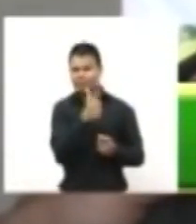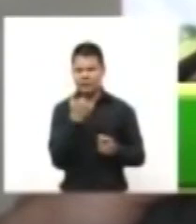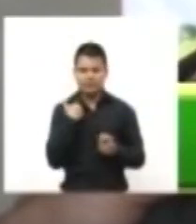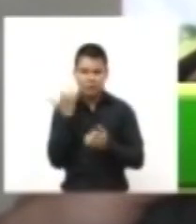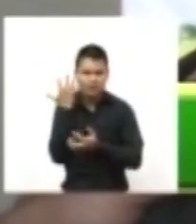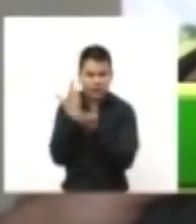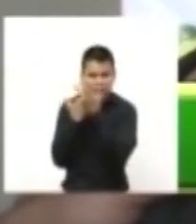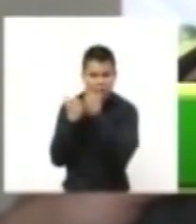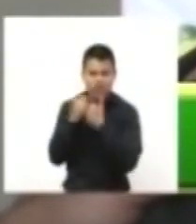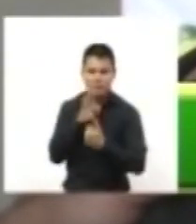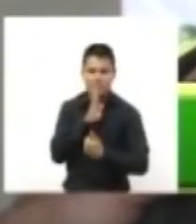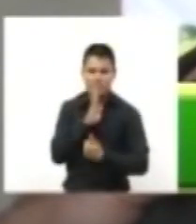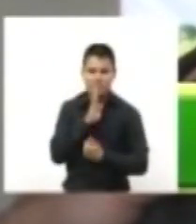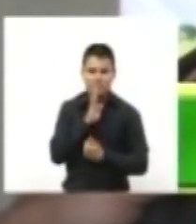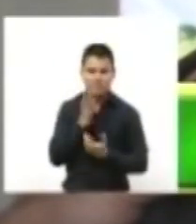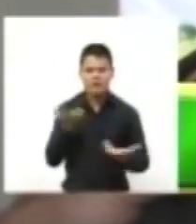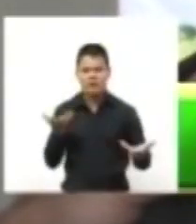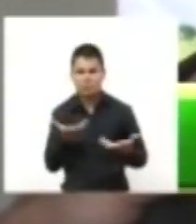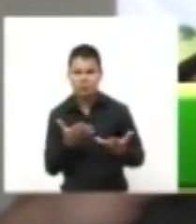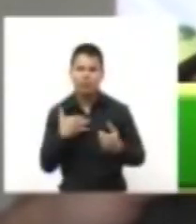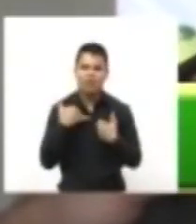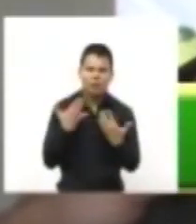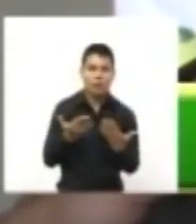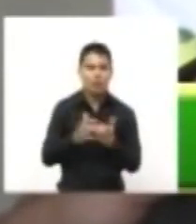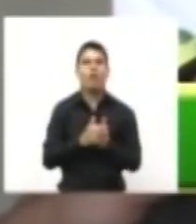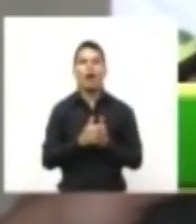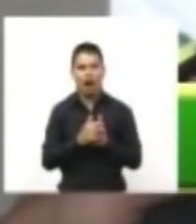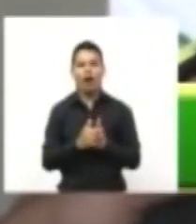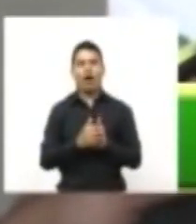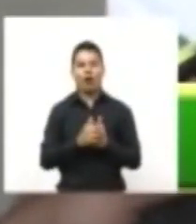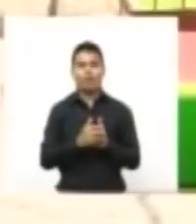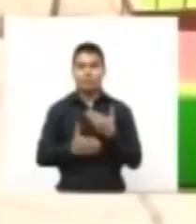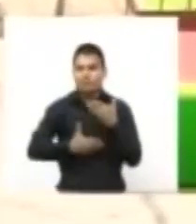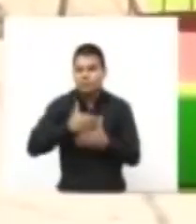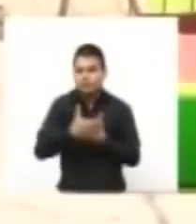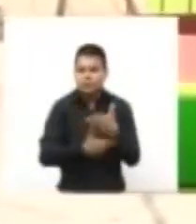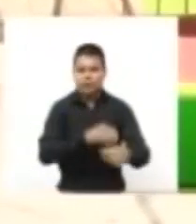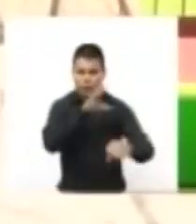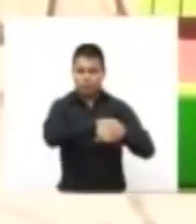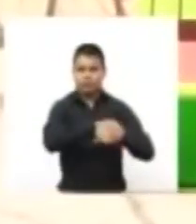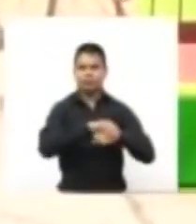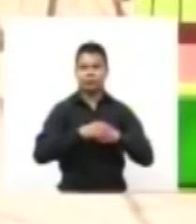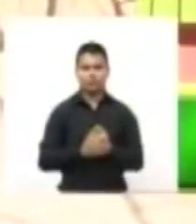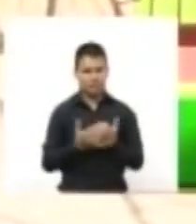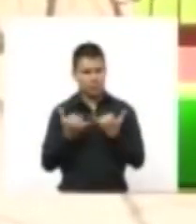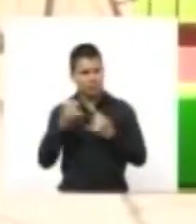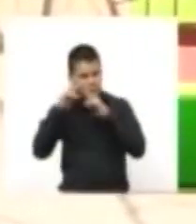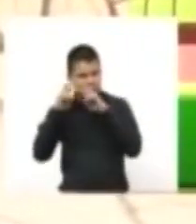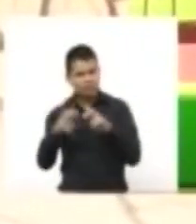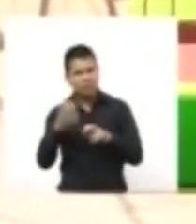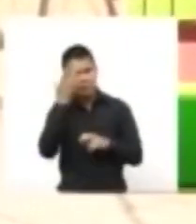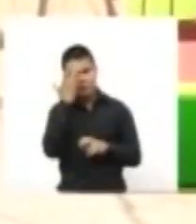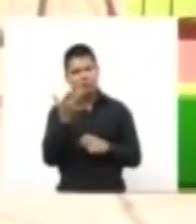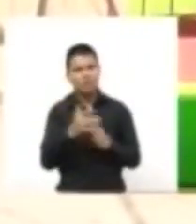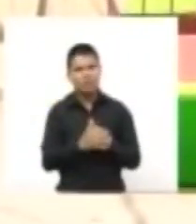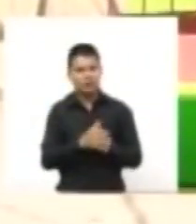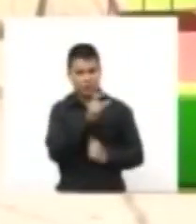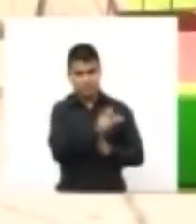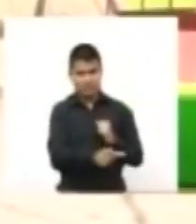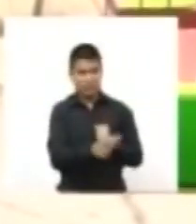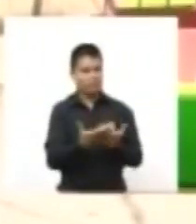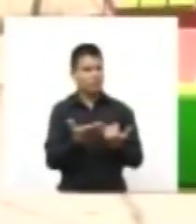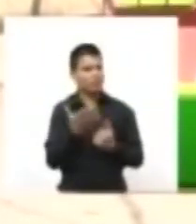informaciones que nos apuntan al esclarecimiento de este hecho delictivo. La policía investiga por qué la persona que llevaba el dinero no pidió